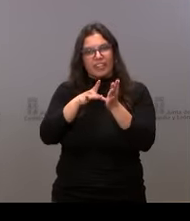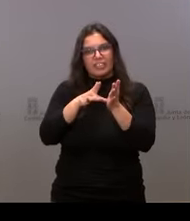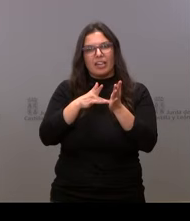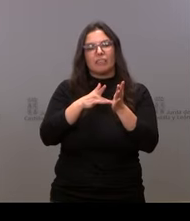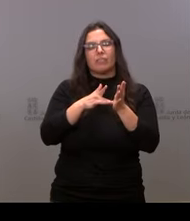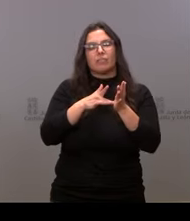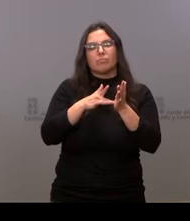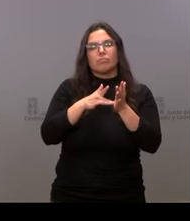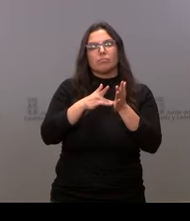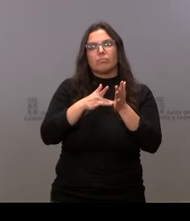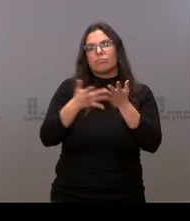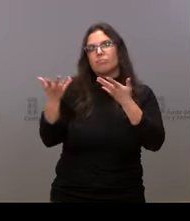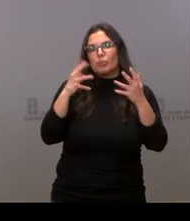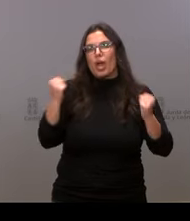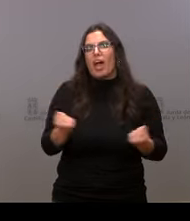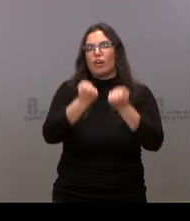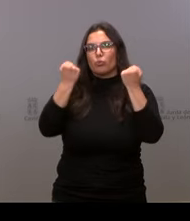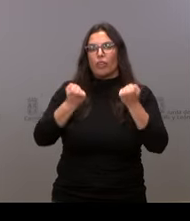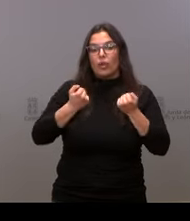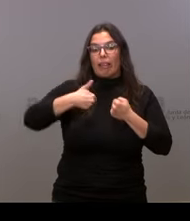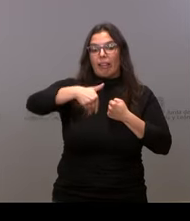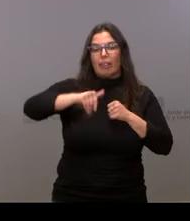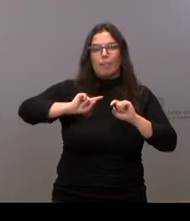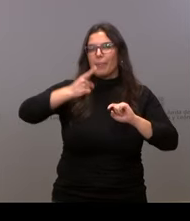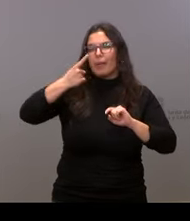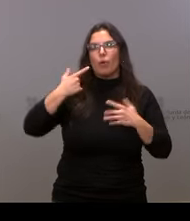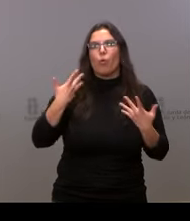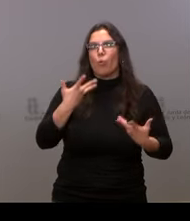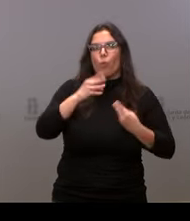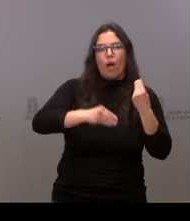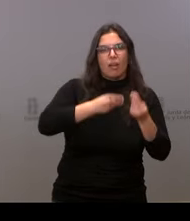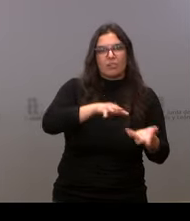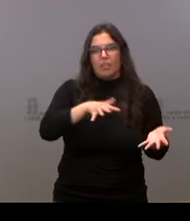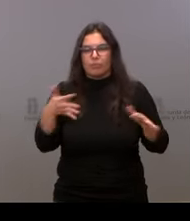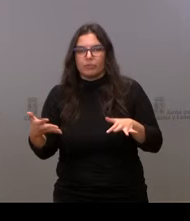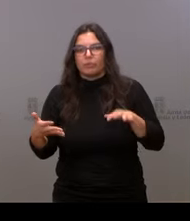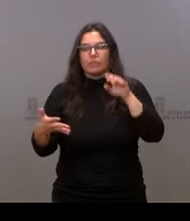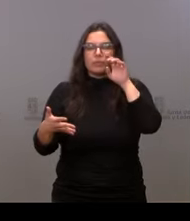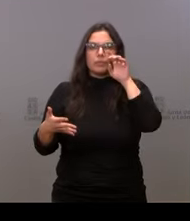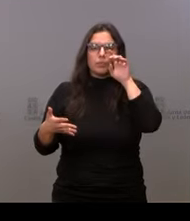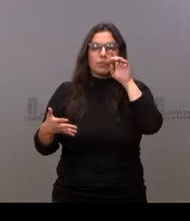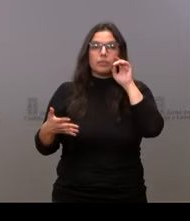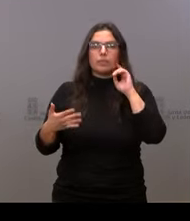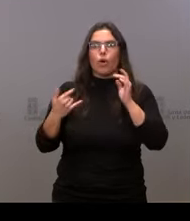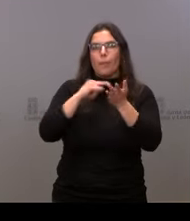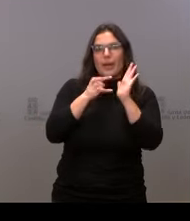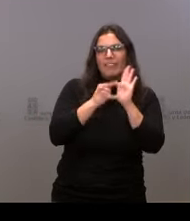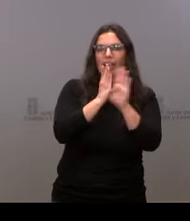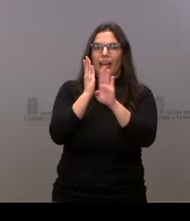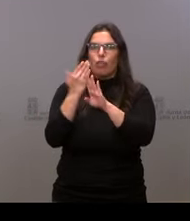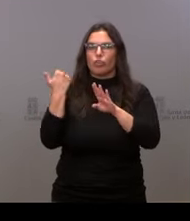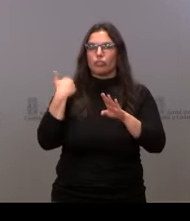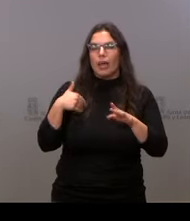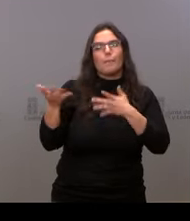cuáles son las actuaciones que vamos a ver más inmediatas en la provincia imagino que algunas se llevan cierta planificación no el final